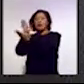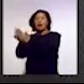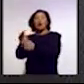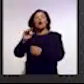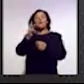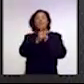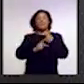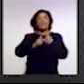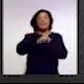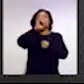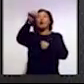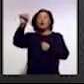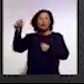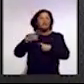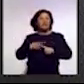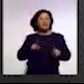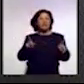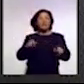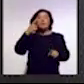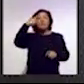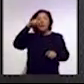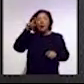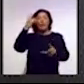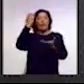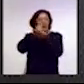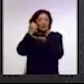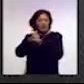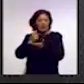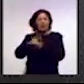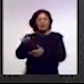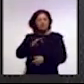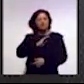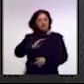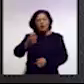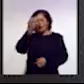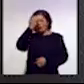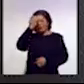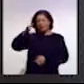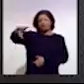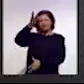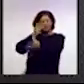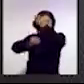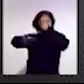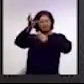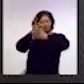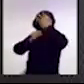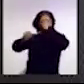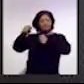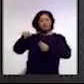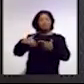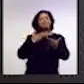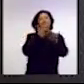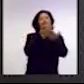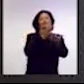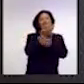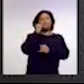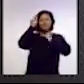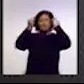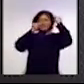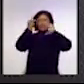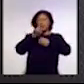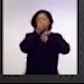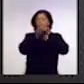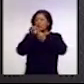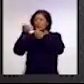formarse generar ganar conocimiento generar conocimiento y proponer ideas innovadoras que